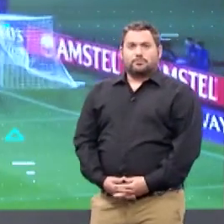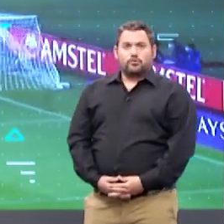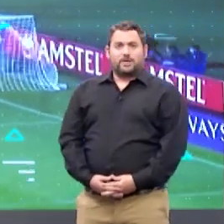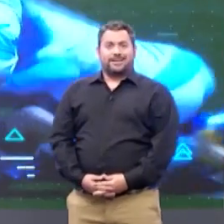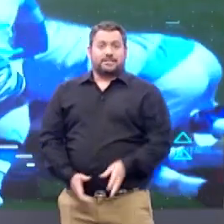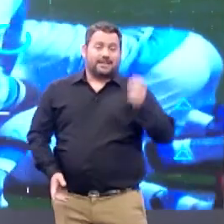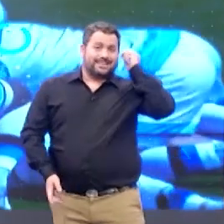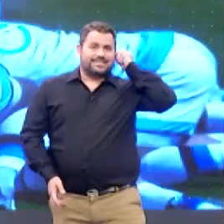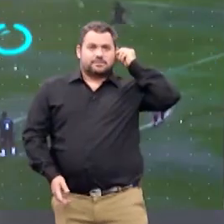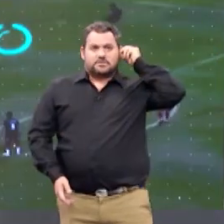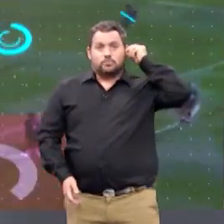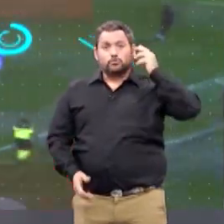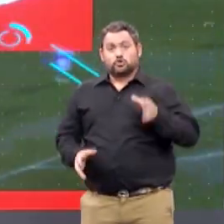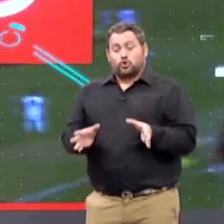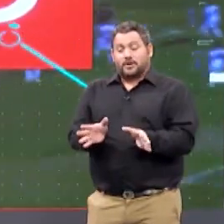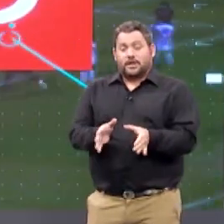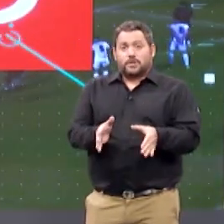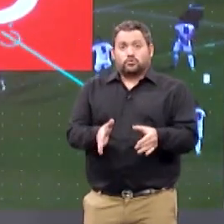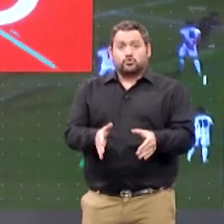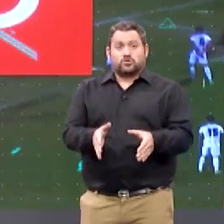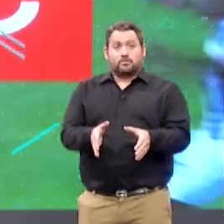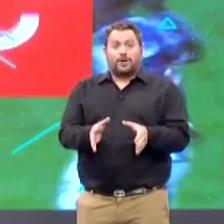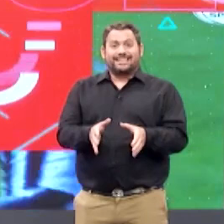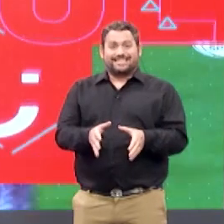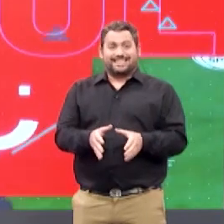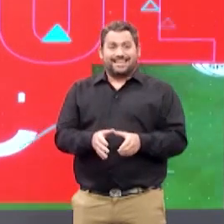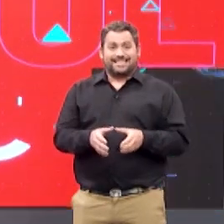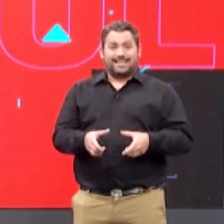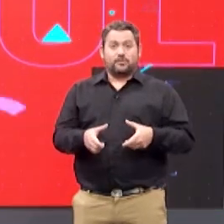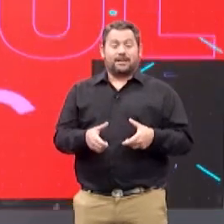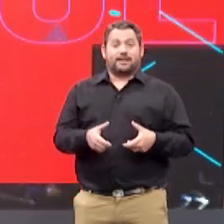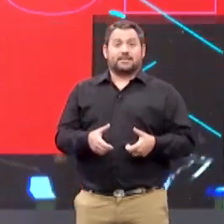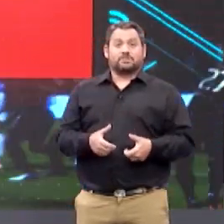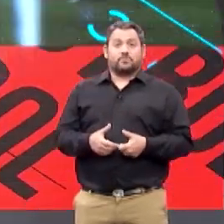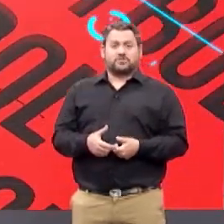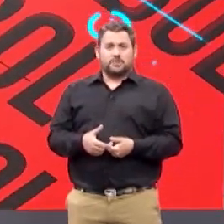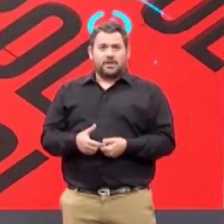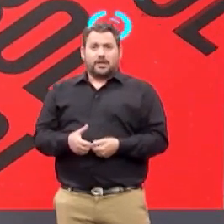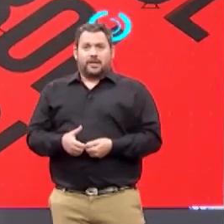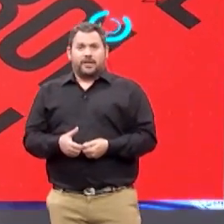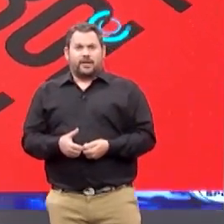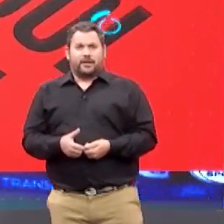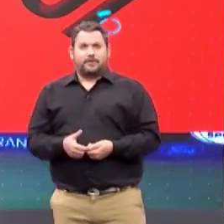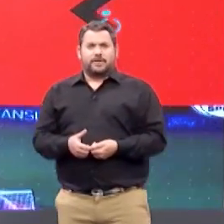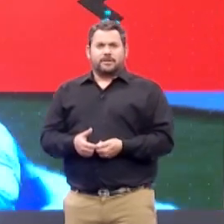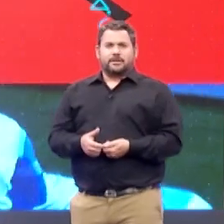te presiona muy bien en la mitad de la cancha y mucho sobre tus volantes centrales. Ahí es donde ejerce la mayor presión.